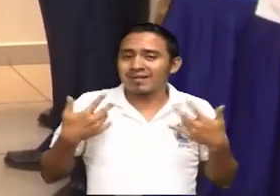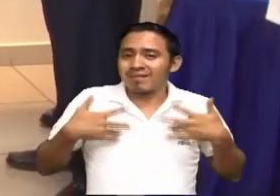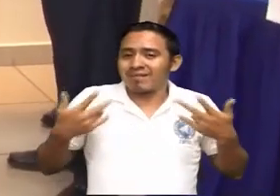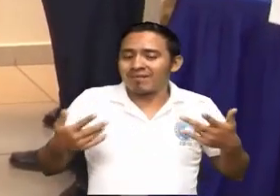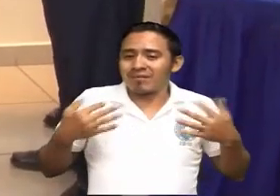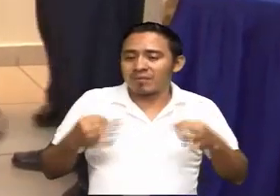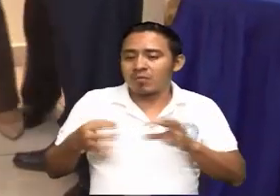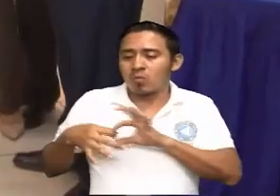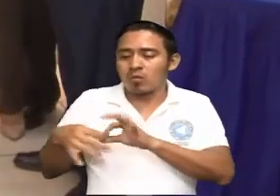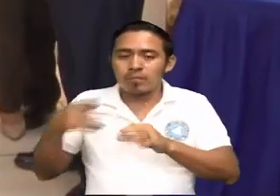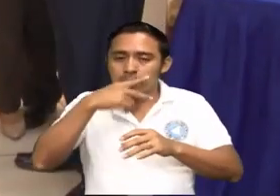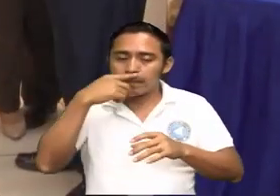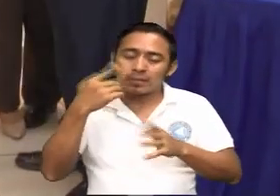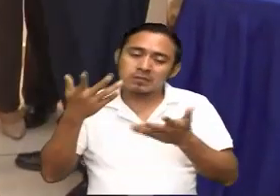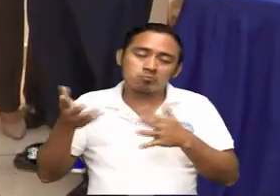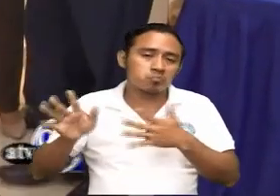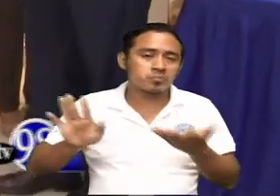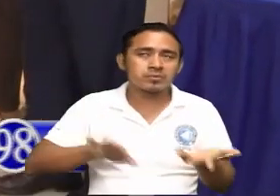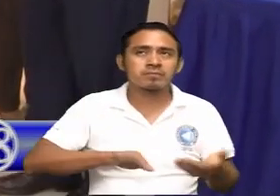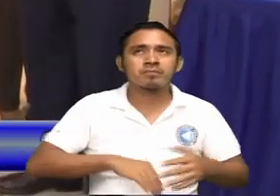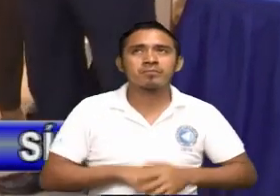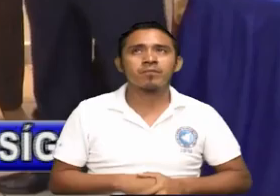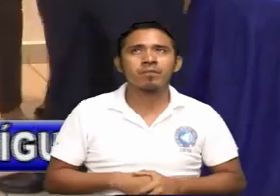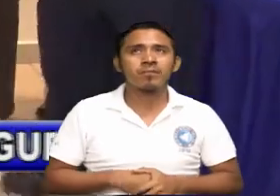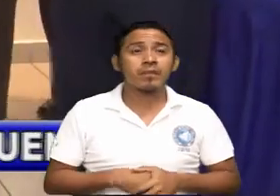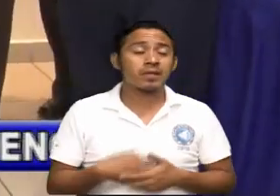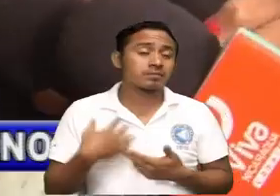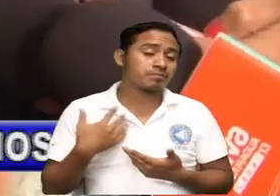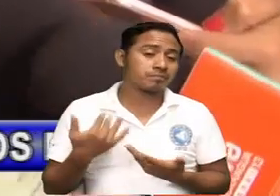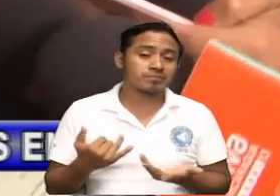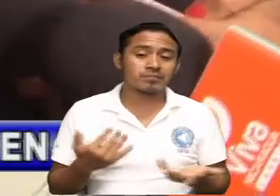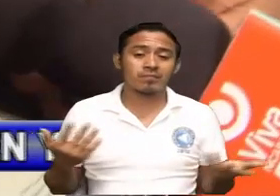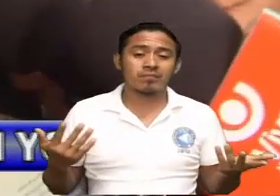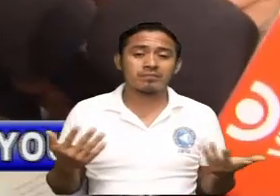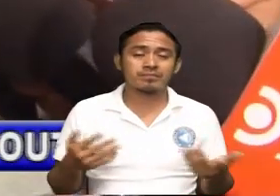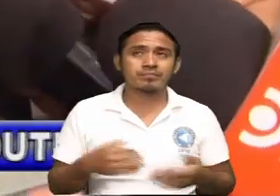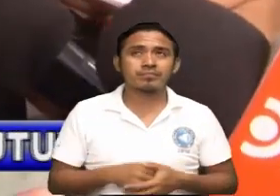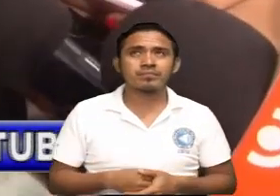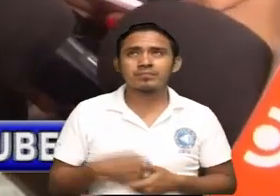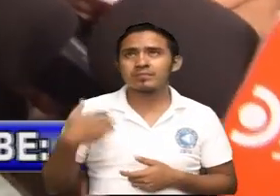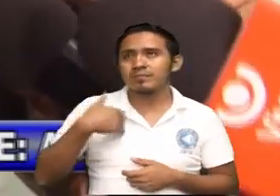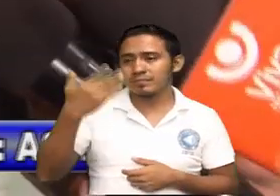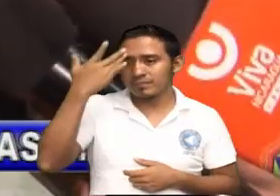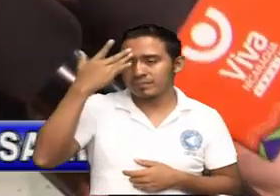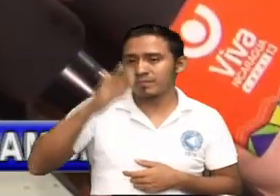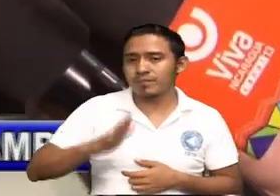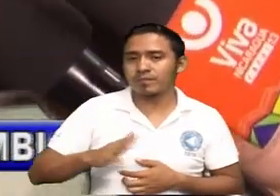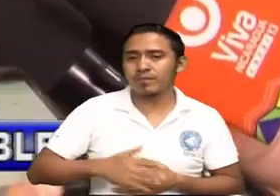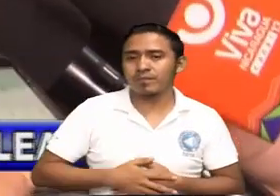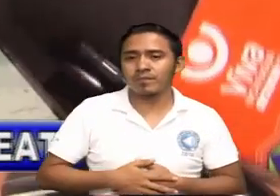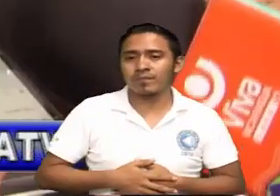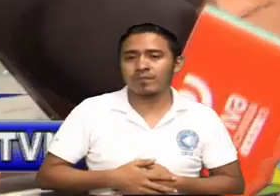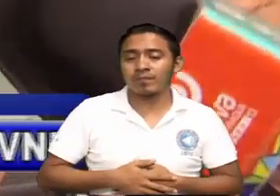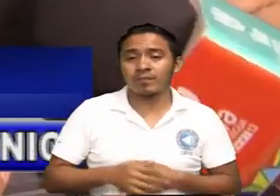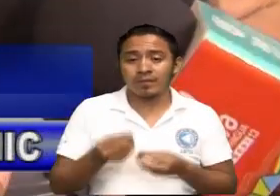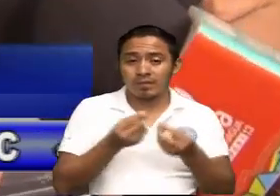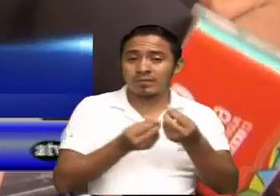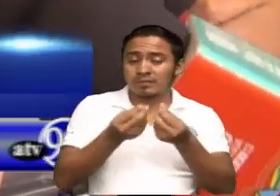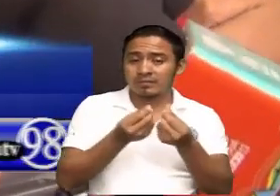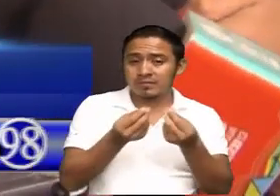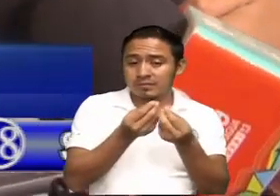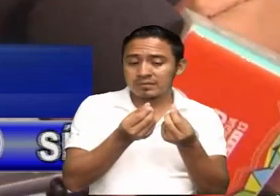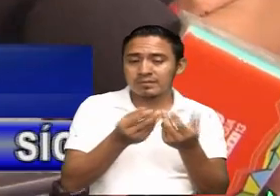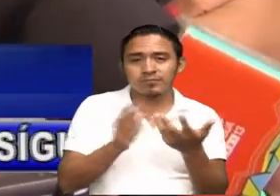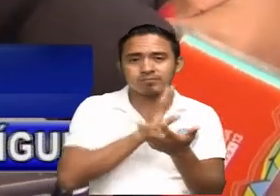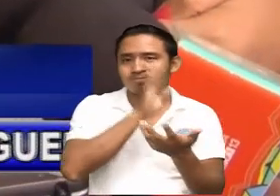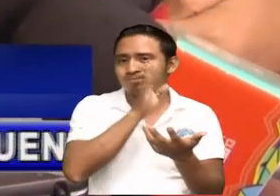de estar con su padre. Es muy emotivo, ¿verdad? Porque sabemos que el valor monetario, ¿verdad?, nunca